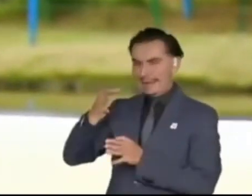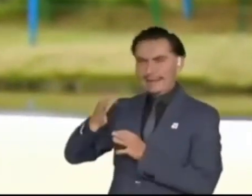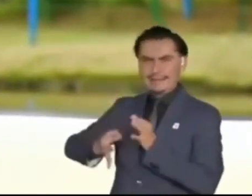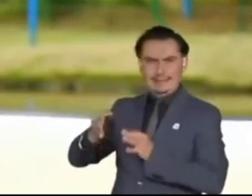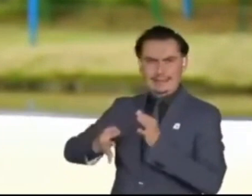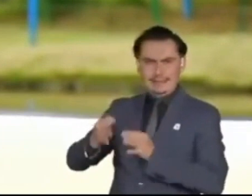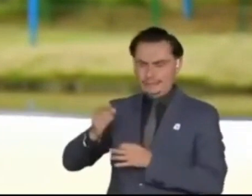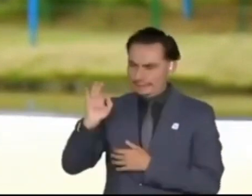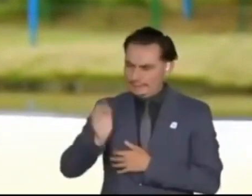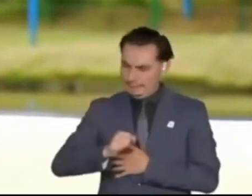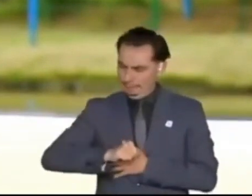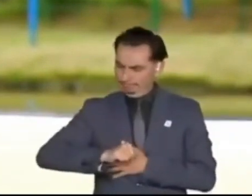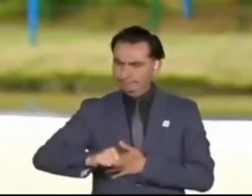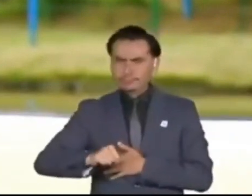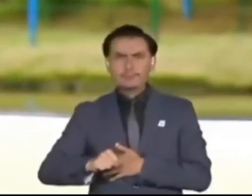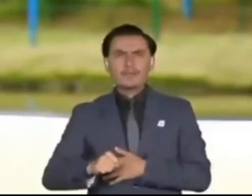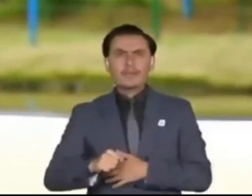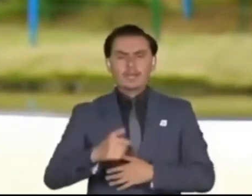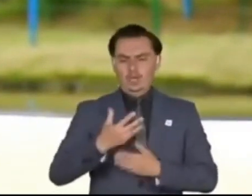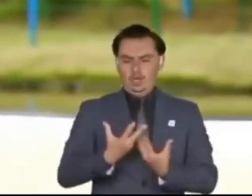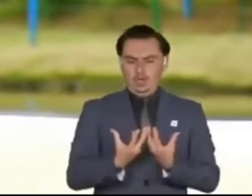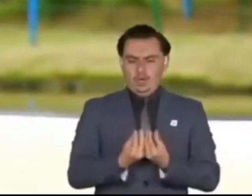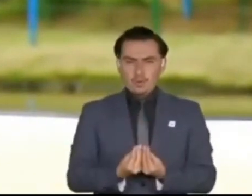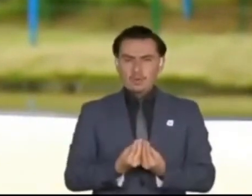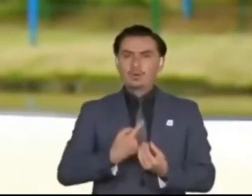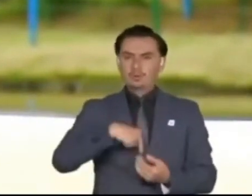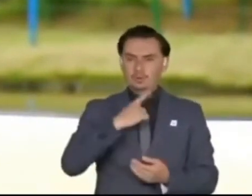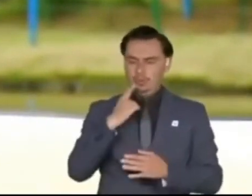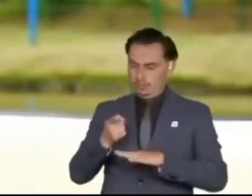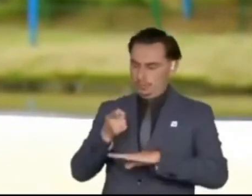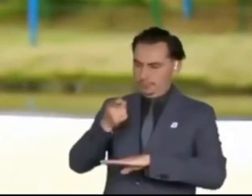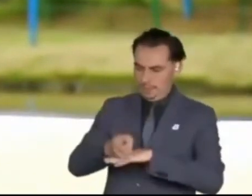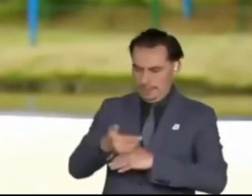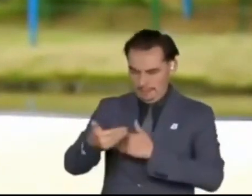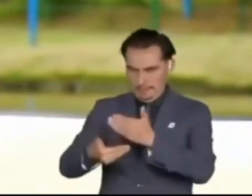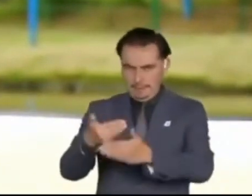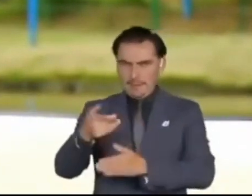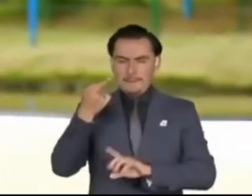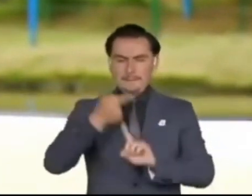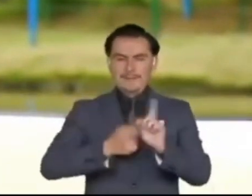sido costumbre de la oficina jurídica, tendrá el pronunciamiento ahora mismo en el mes de mayo.